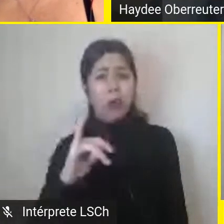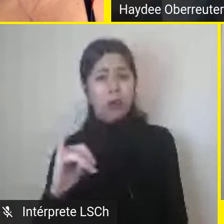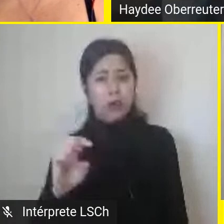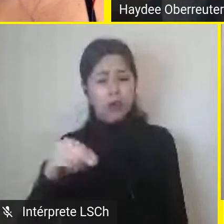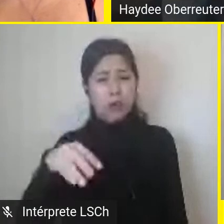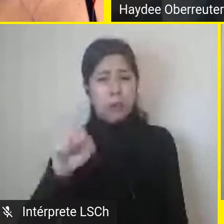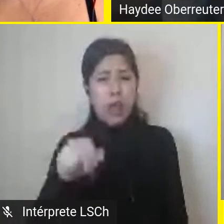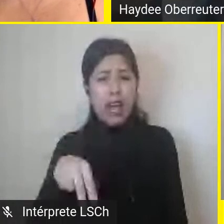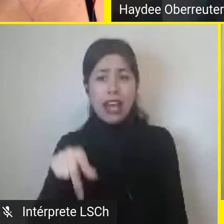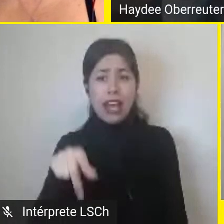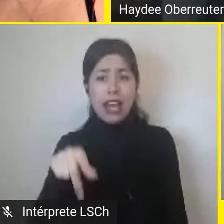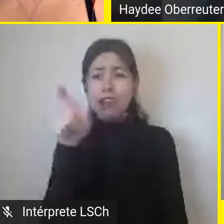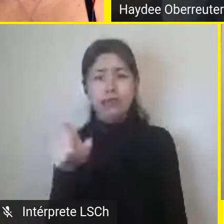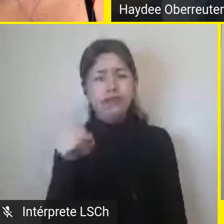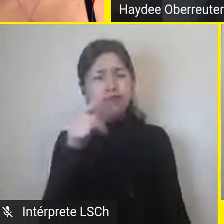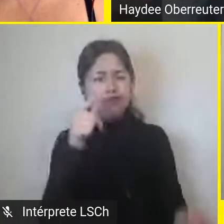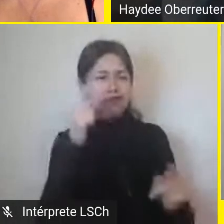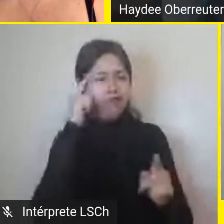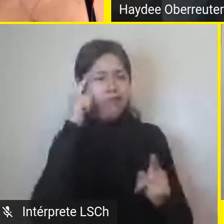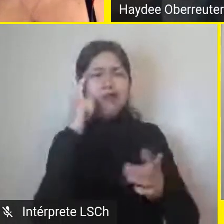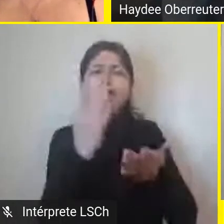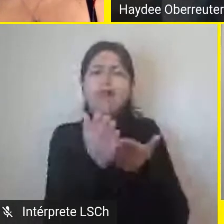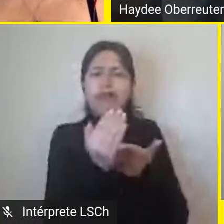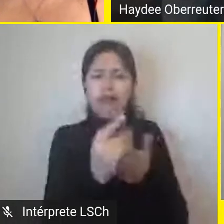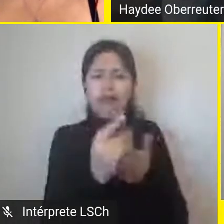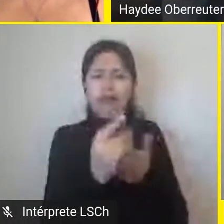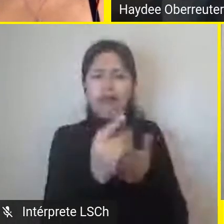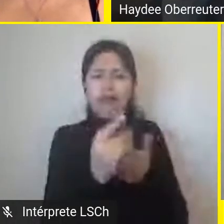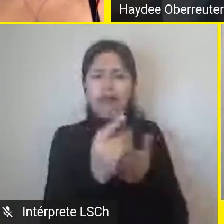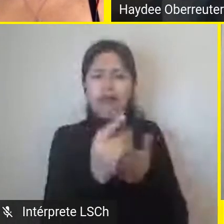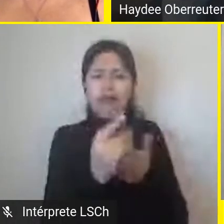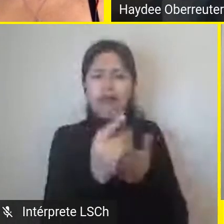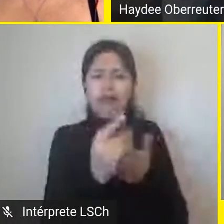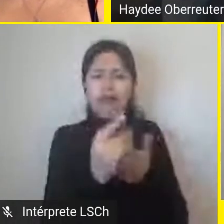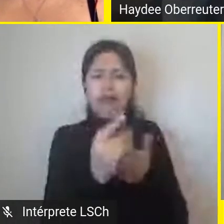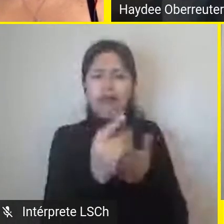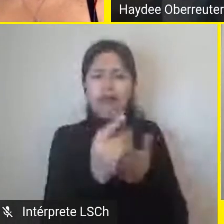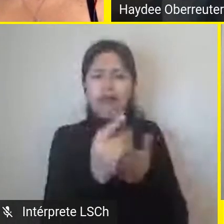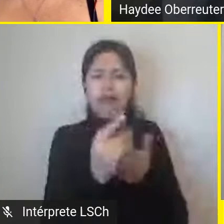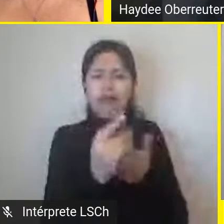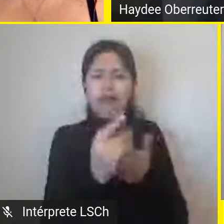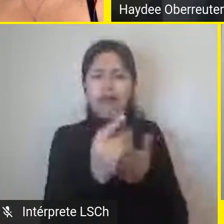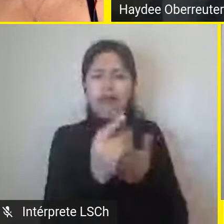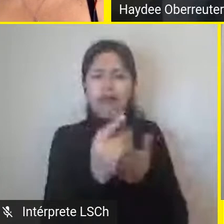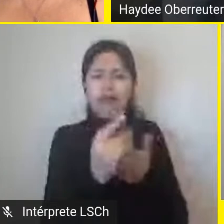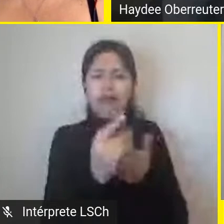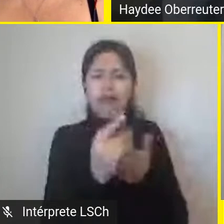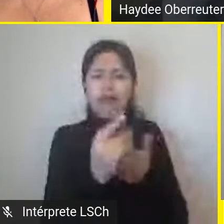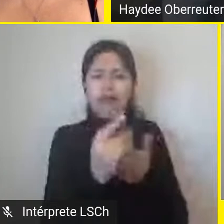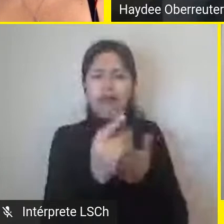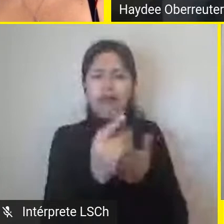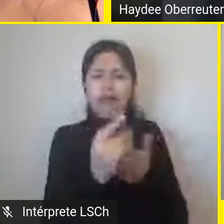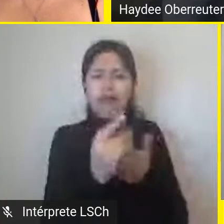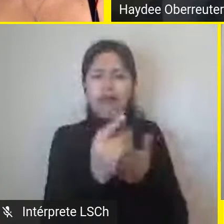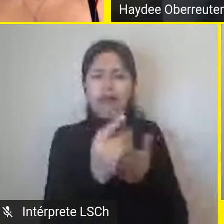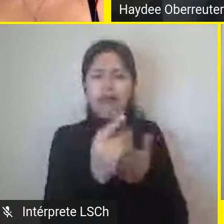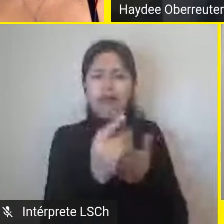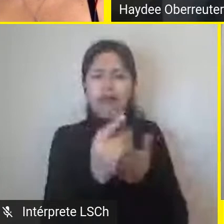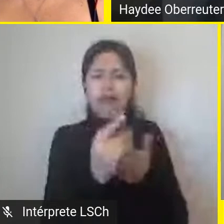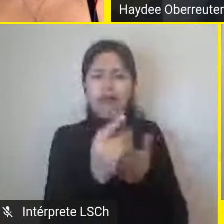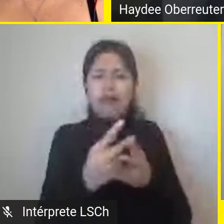propósito de silencio, muy calladitos trabajaron durante todo el periodo Frei y siguieron trabajando durante el periodo Salvador Allende